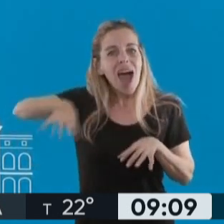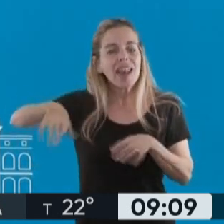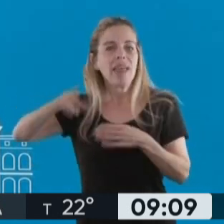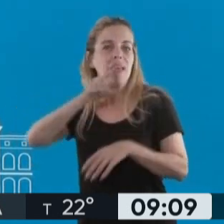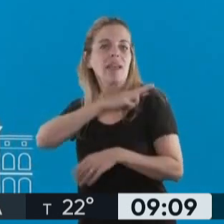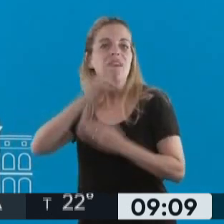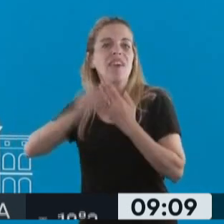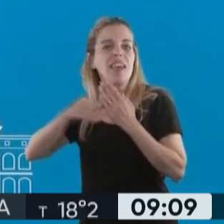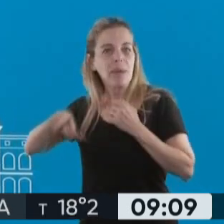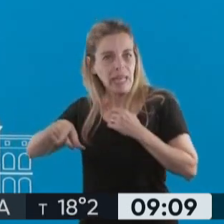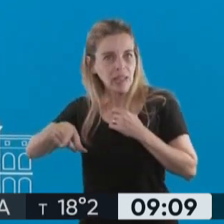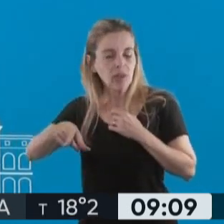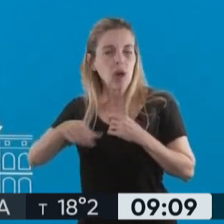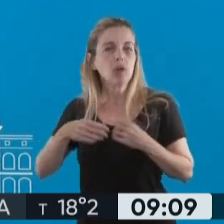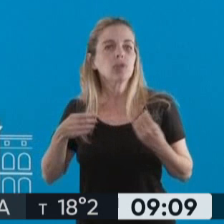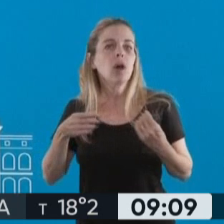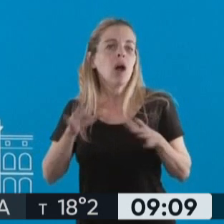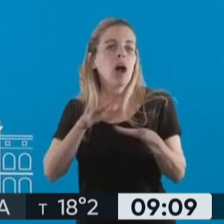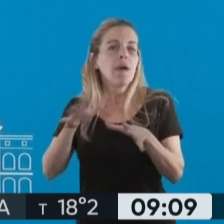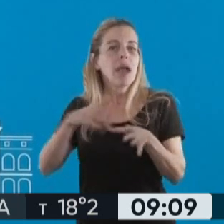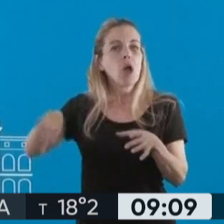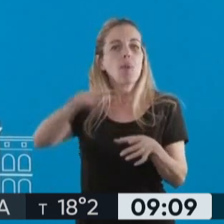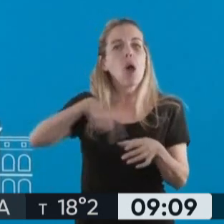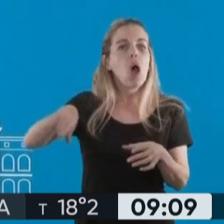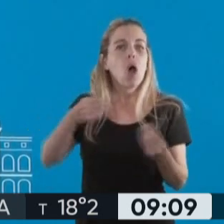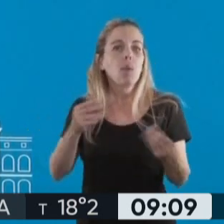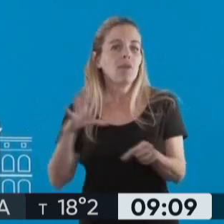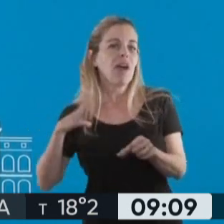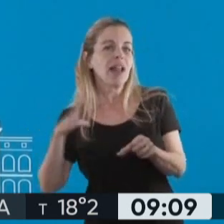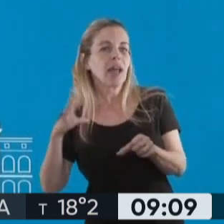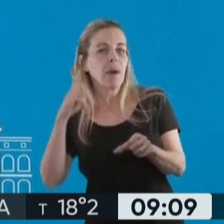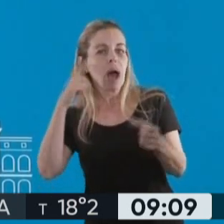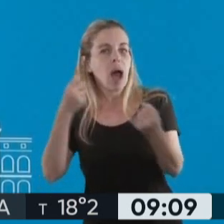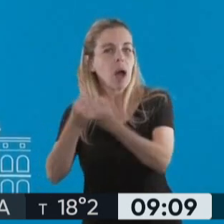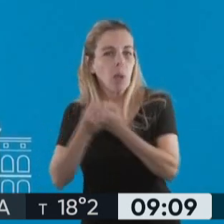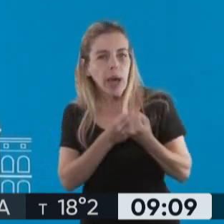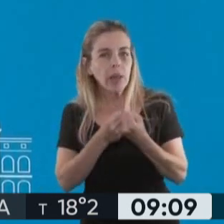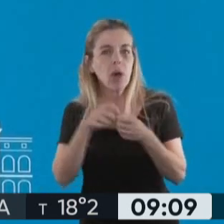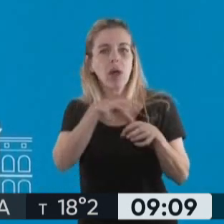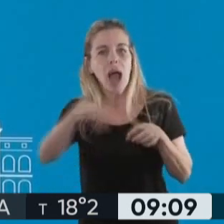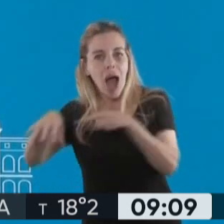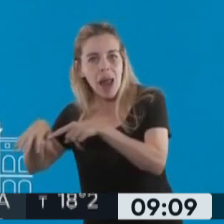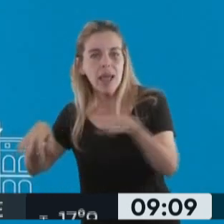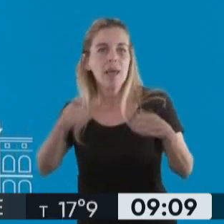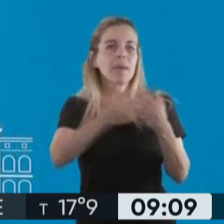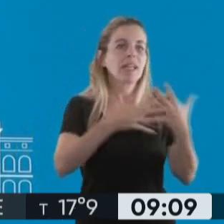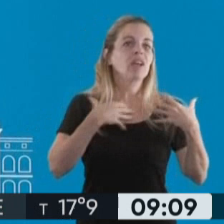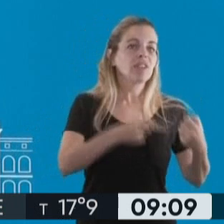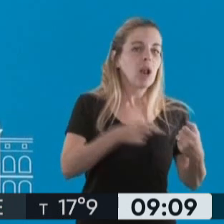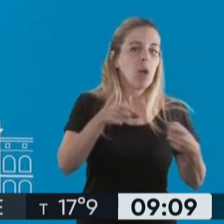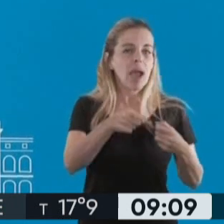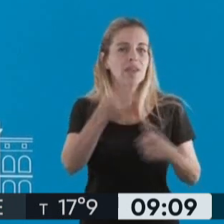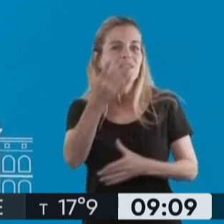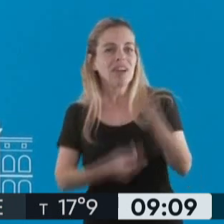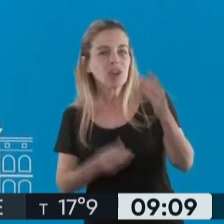de gabinete, y había habido una suerte de descoordinación entre ese área y el Ministerio de Salud, que es donde se está